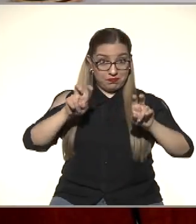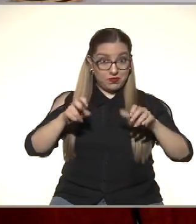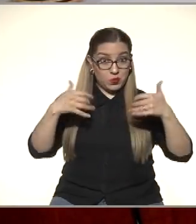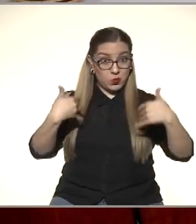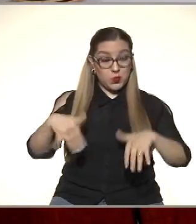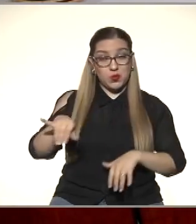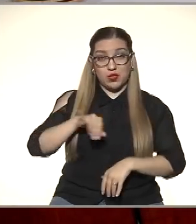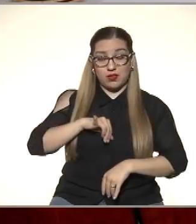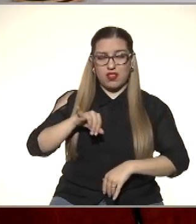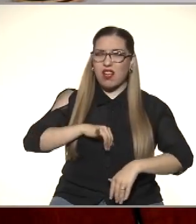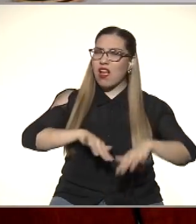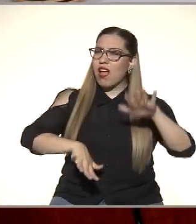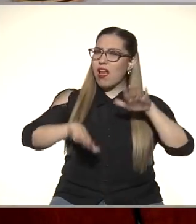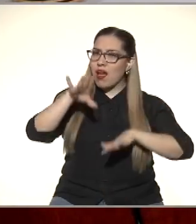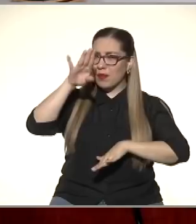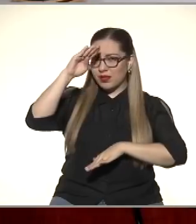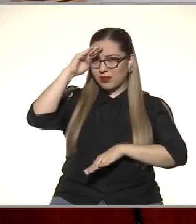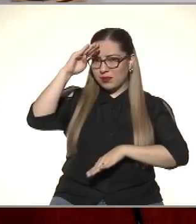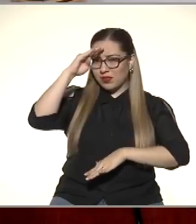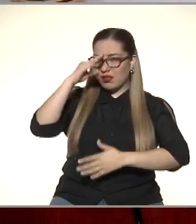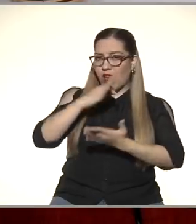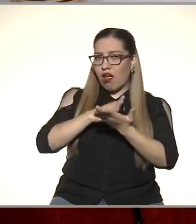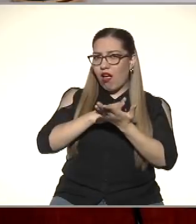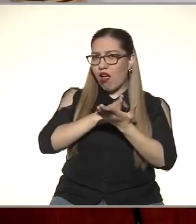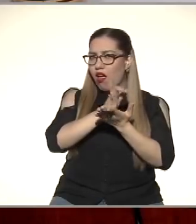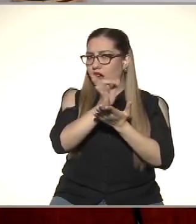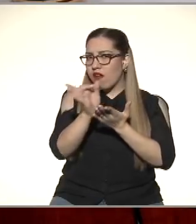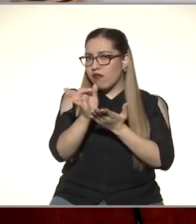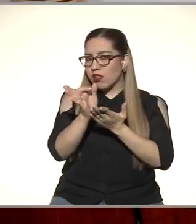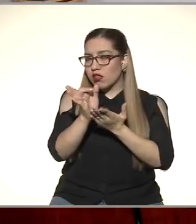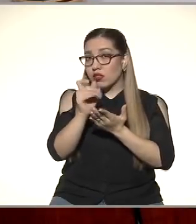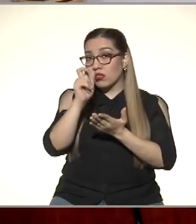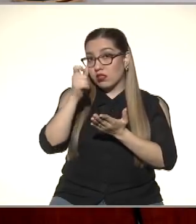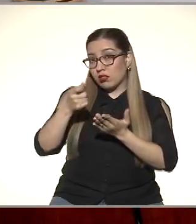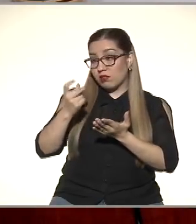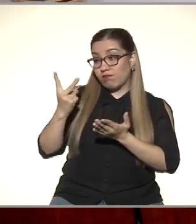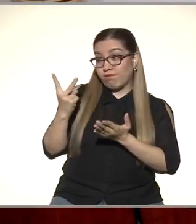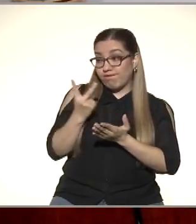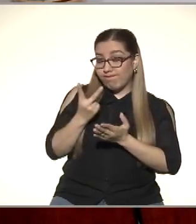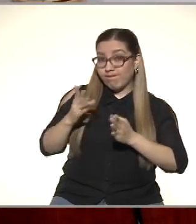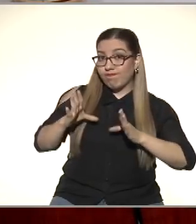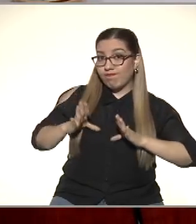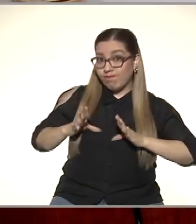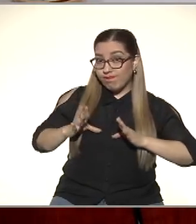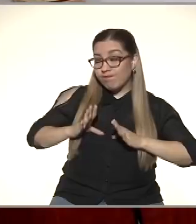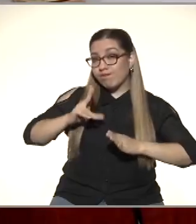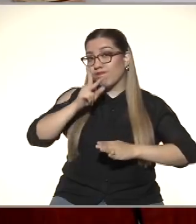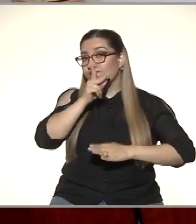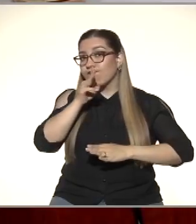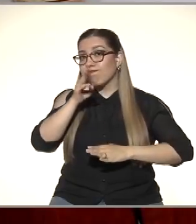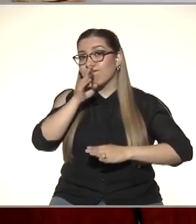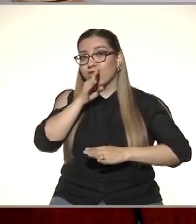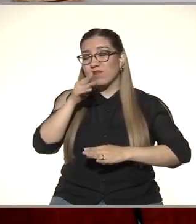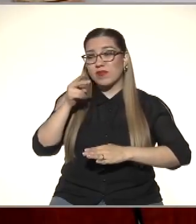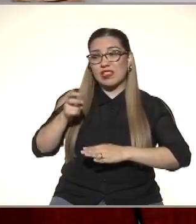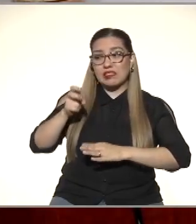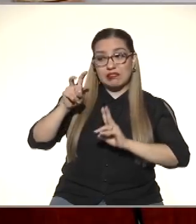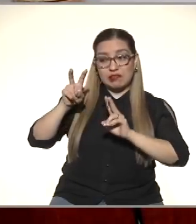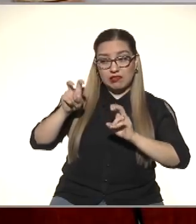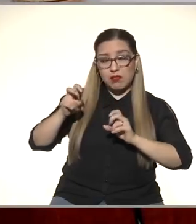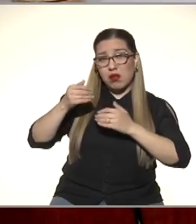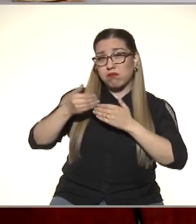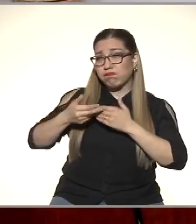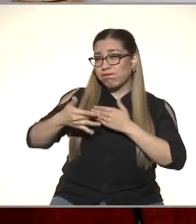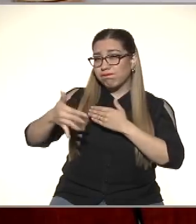veces se ve la infidelidad evidentemente entre la pareja y se habla de este tema y de todas las implicaciones que puede